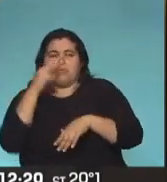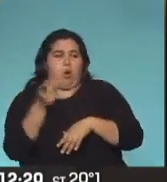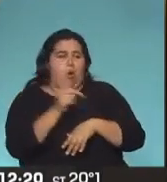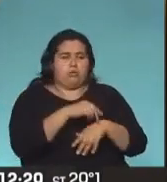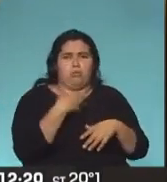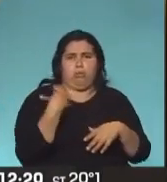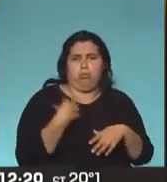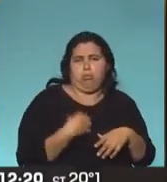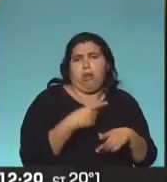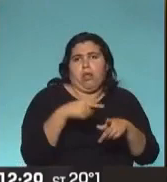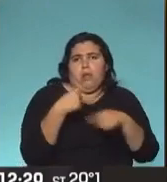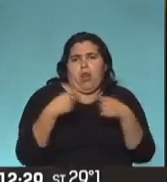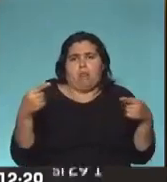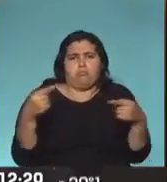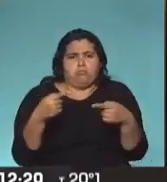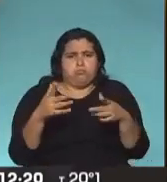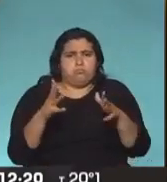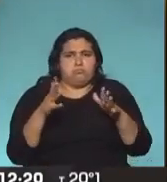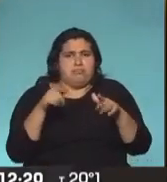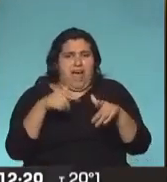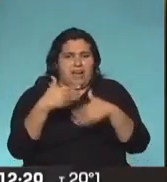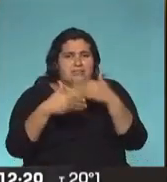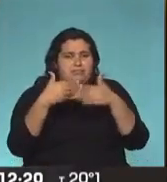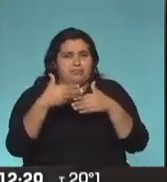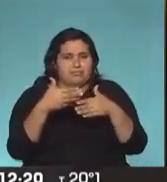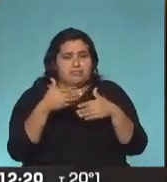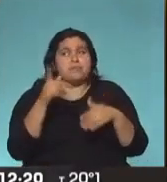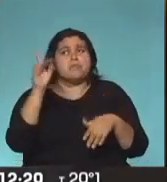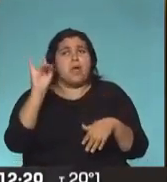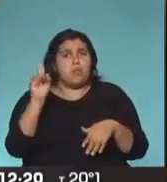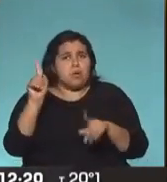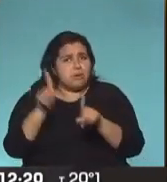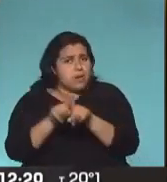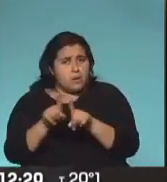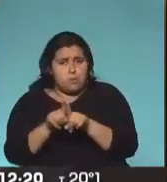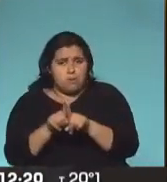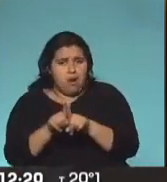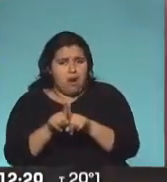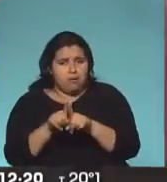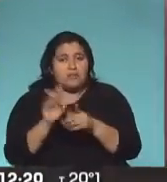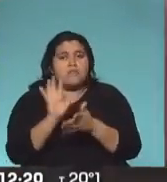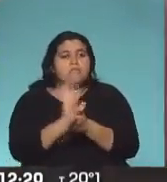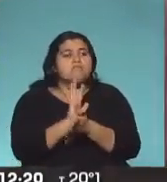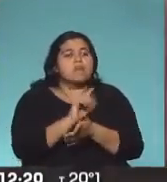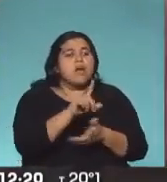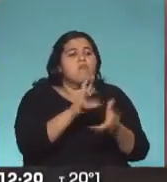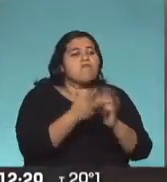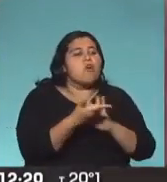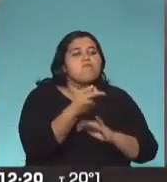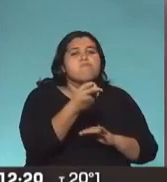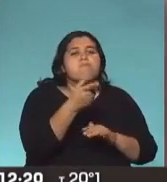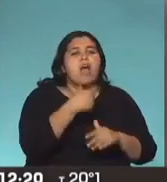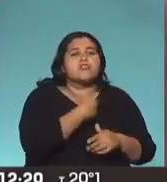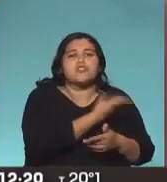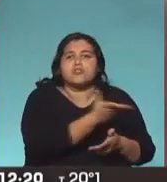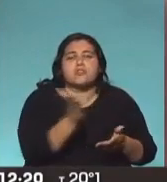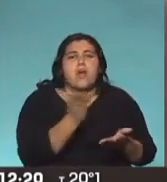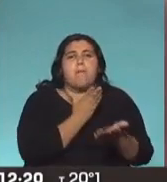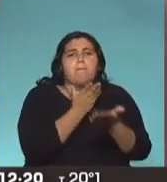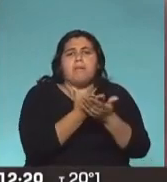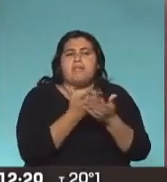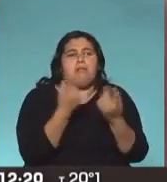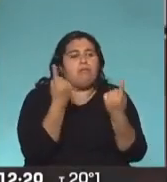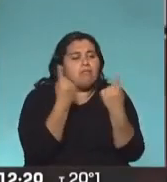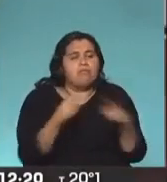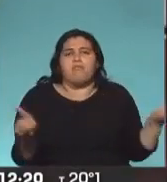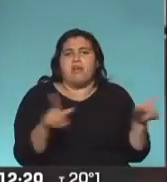económico seguro en los últimos tiempos genera una nueva generación de demandas sociales que la clase dirigente